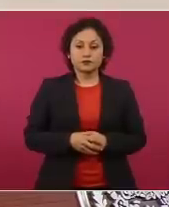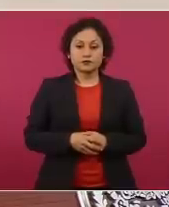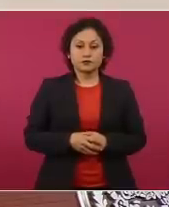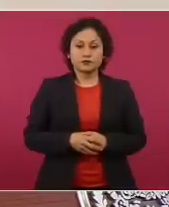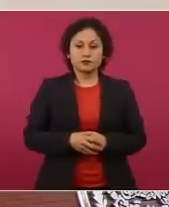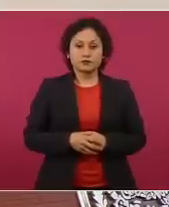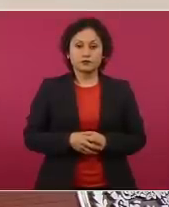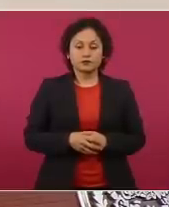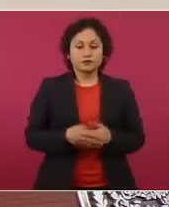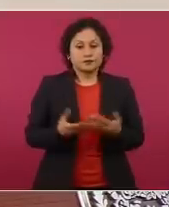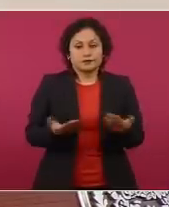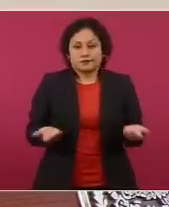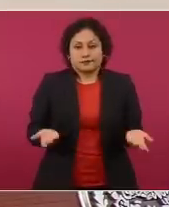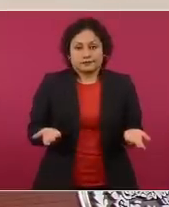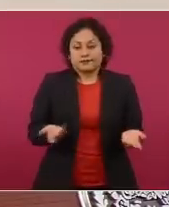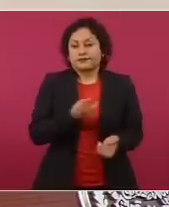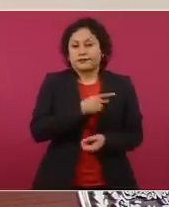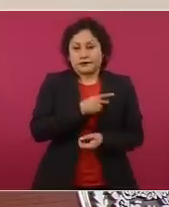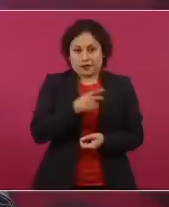Tenemos que